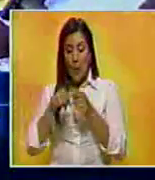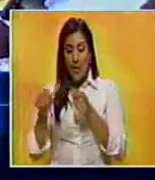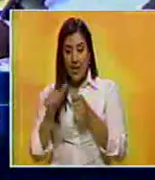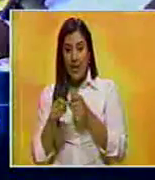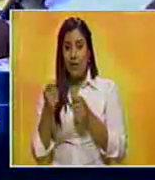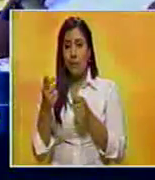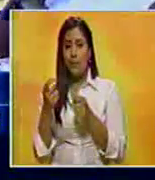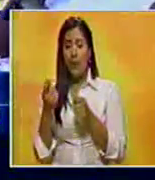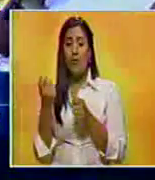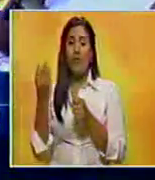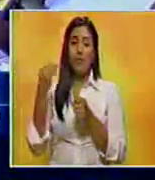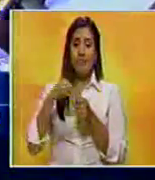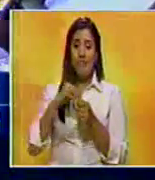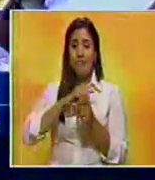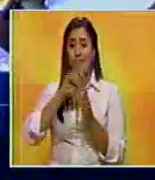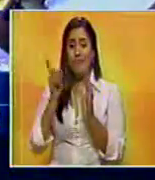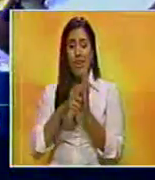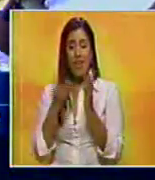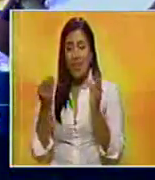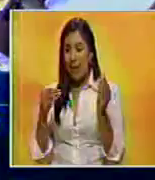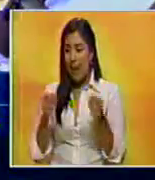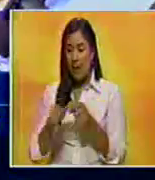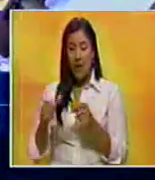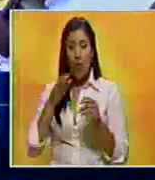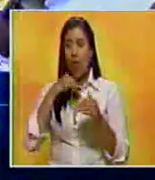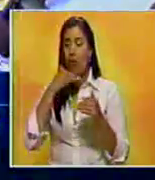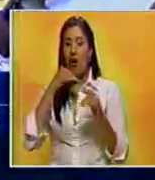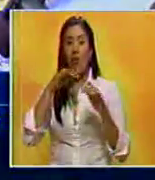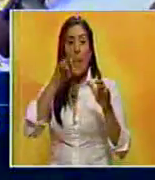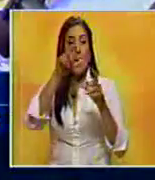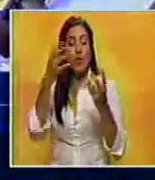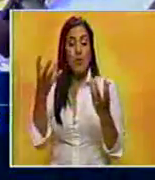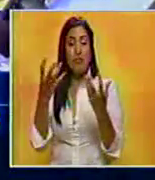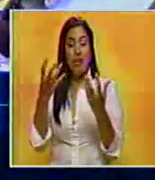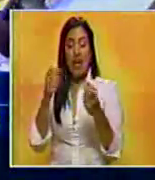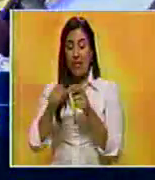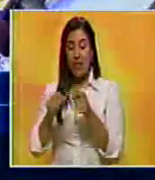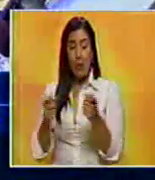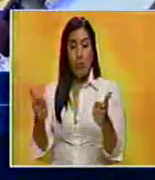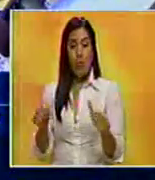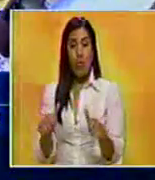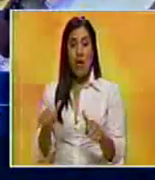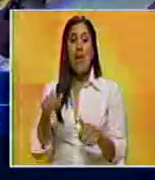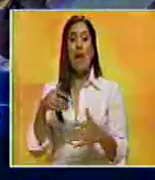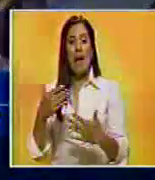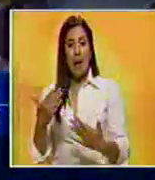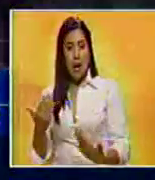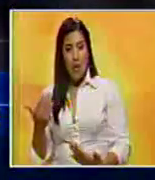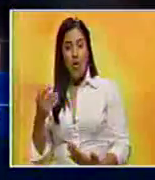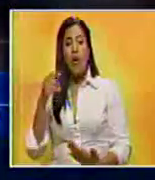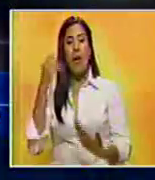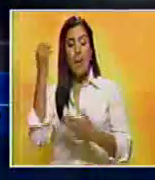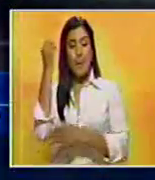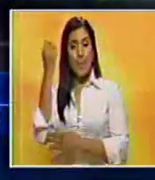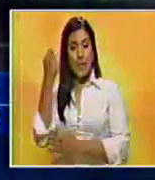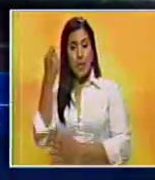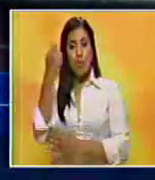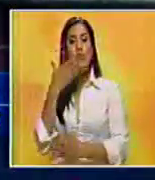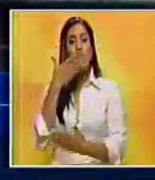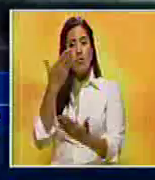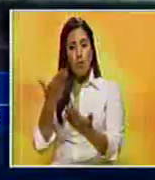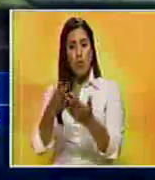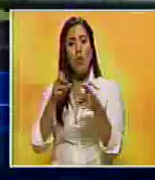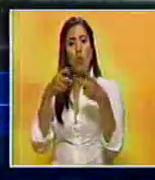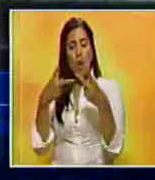cono monetario ha sido totalmente insuficiente para cubrir los requerimientos de la economía y en ese sentido el parlamentario propuso